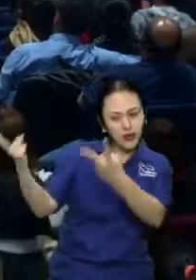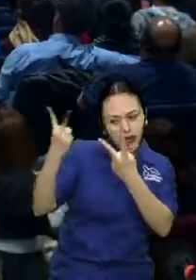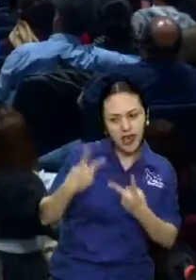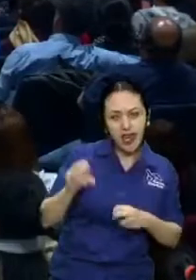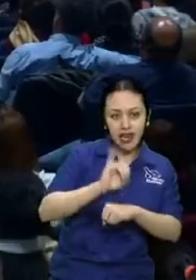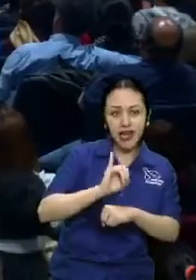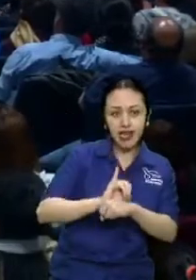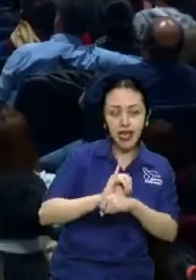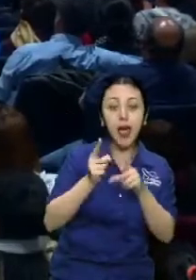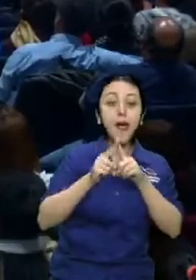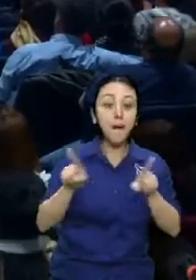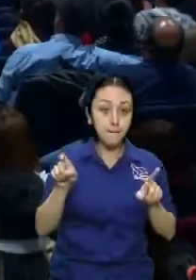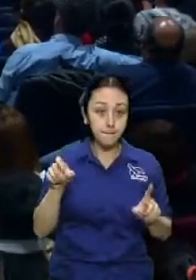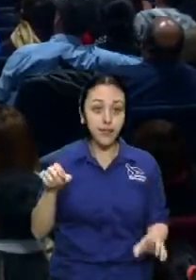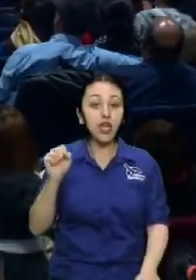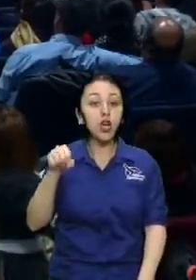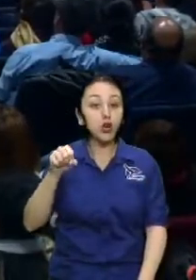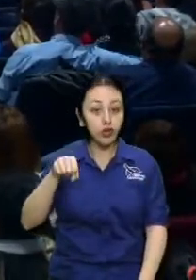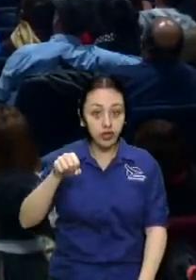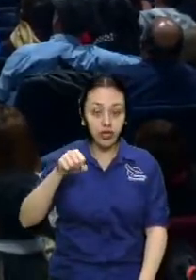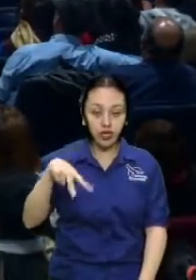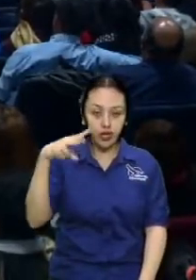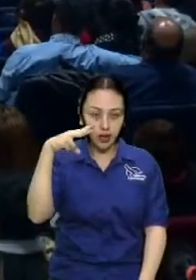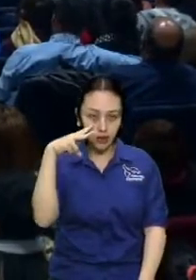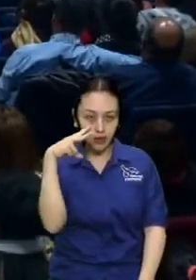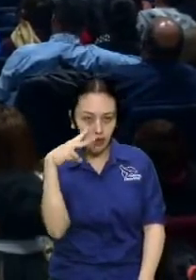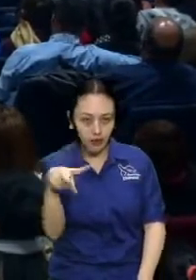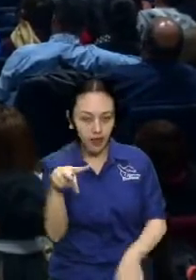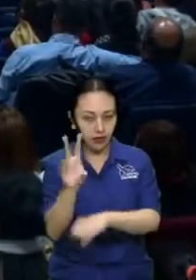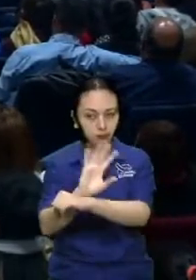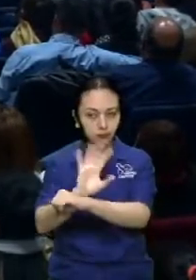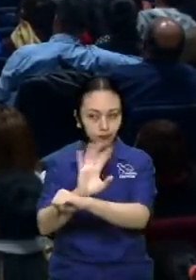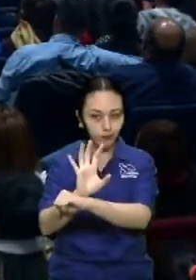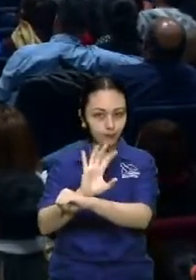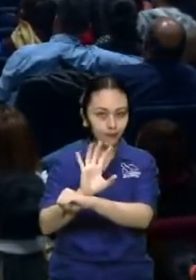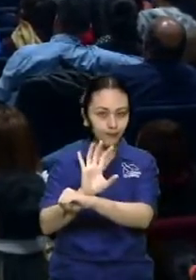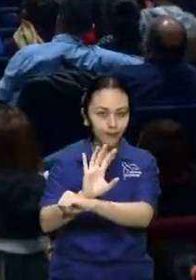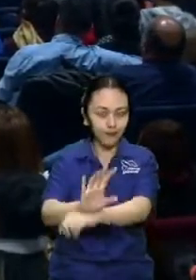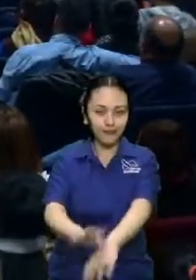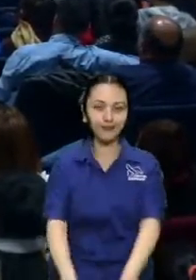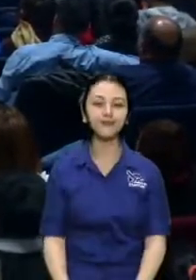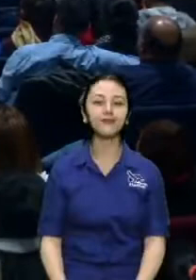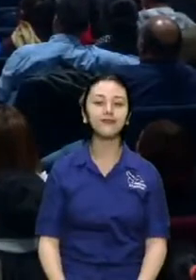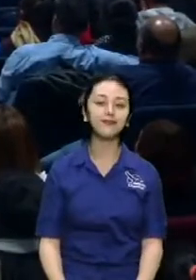tal momento te echaste un chiste y en tal otro momento te editaron. Ah, sí. Entonces,